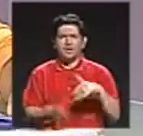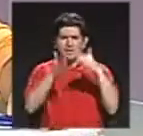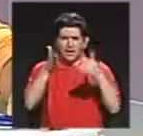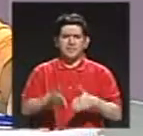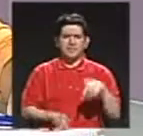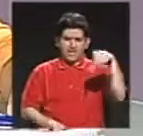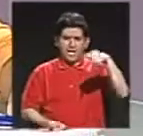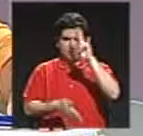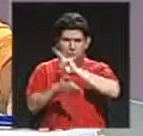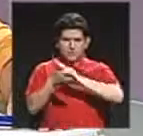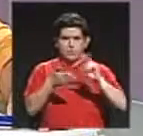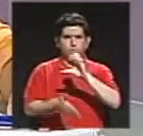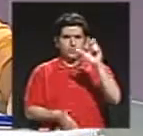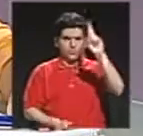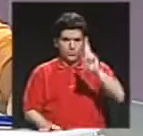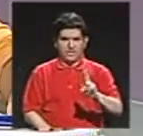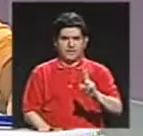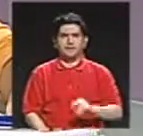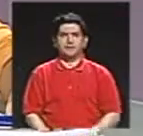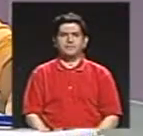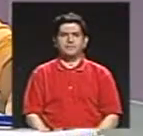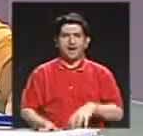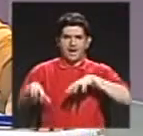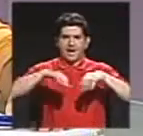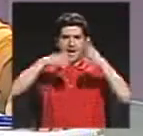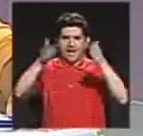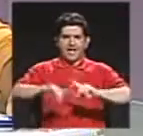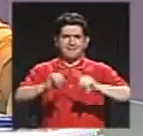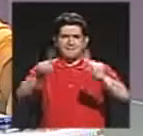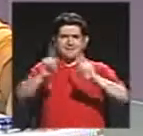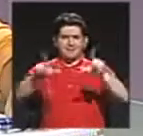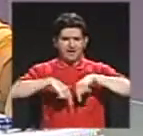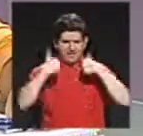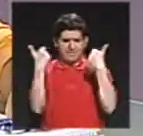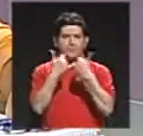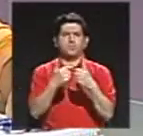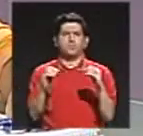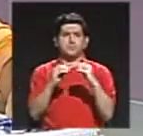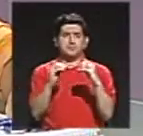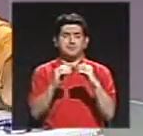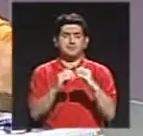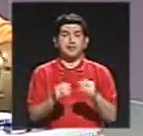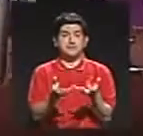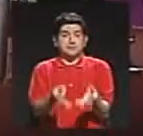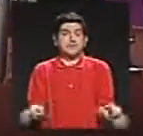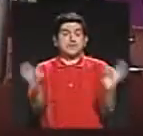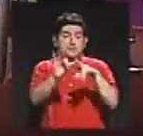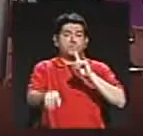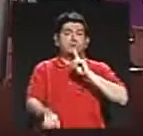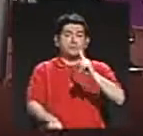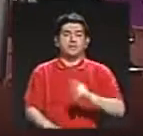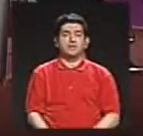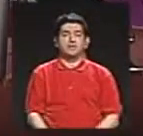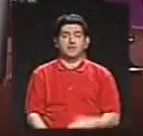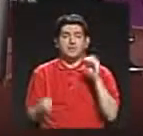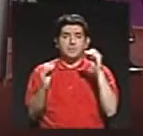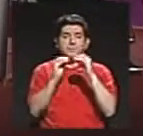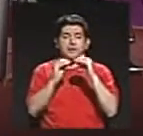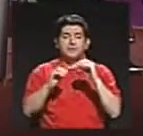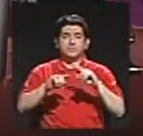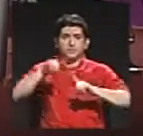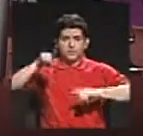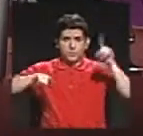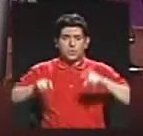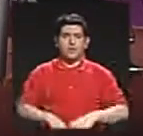estudiante de nuestra Universidad de Costa Rica y activista en diferentes movimientos los dos más potentes que podría destacar son el beso diverso